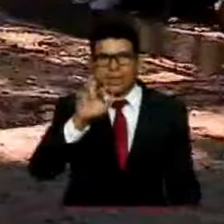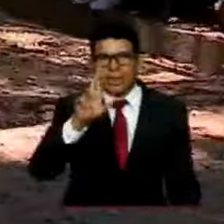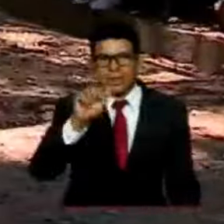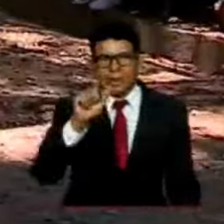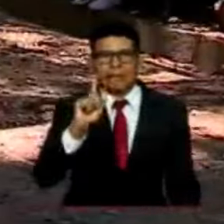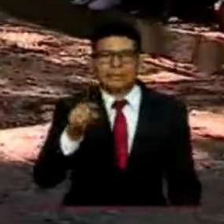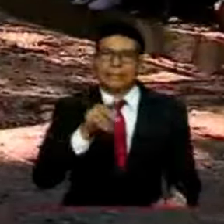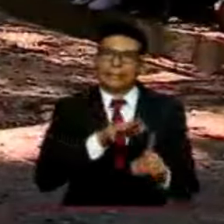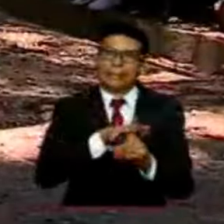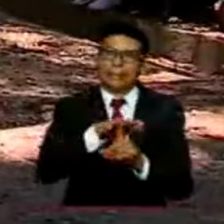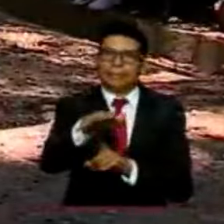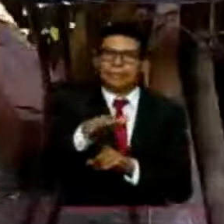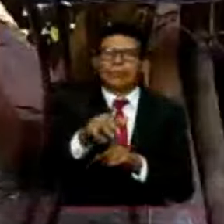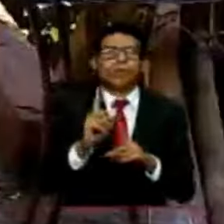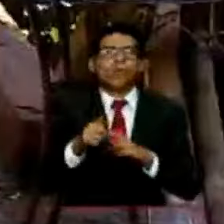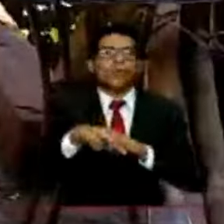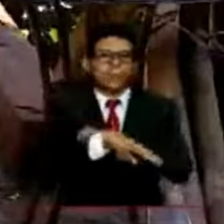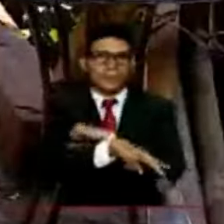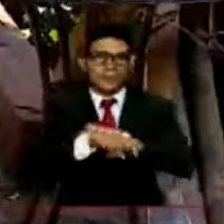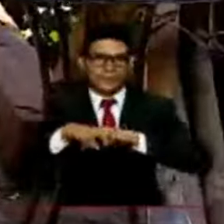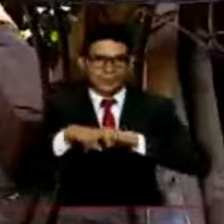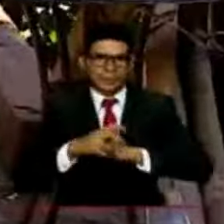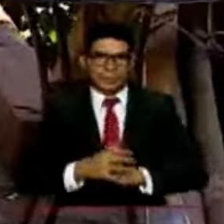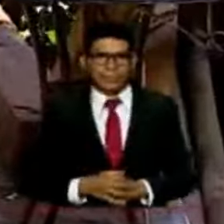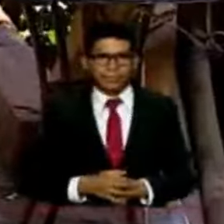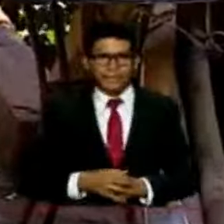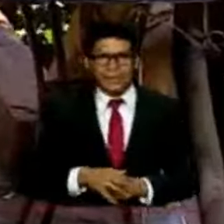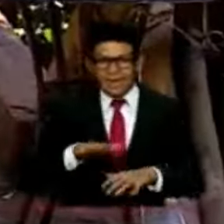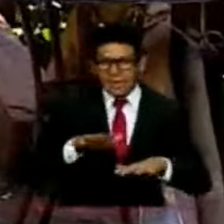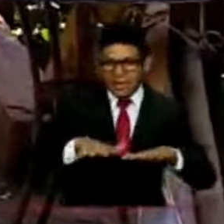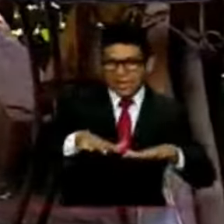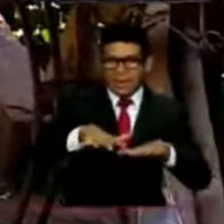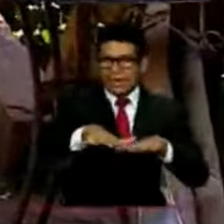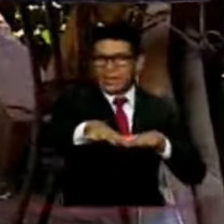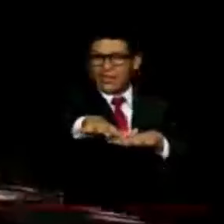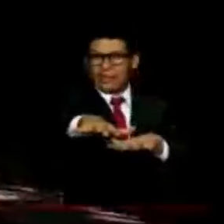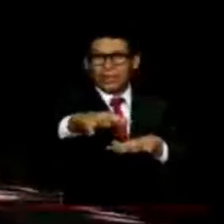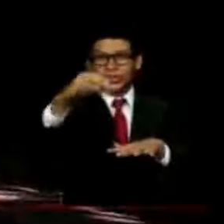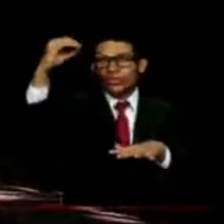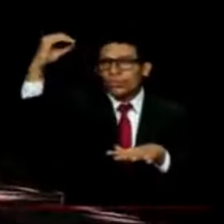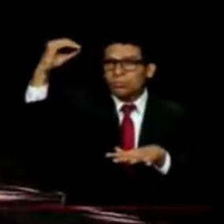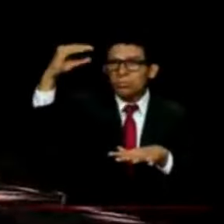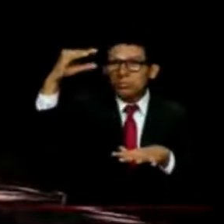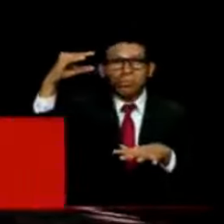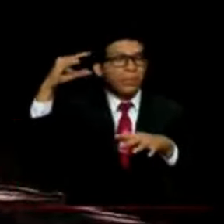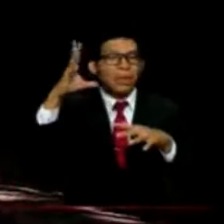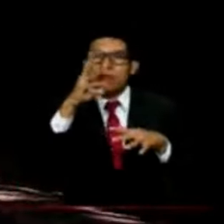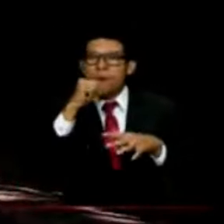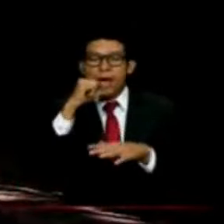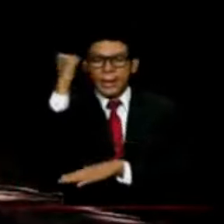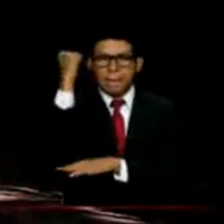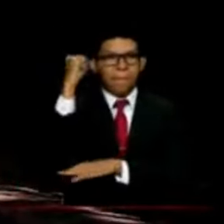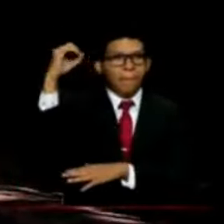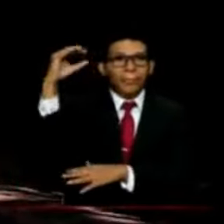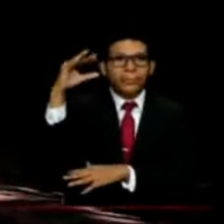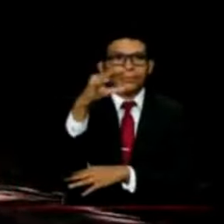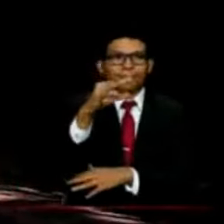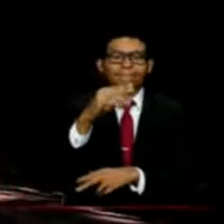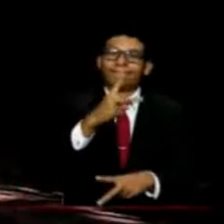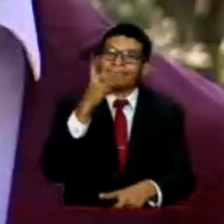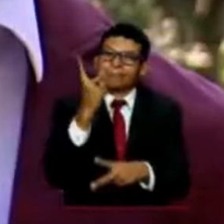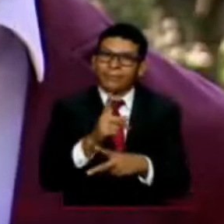estarían viendo afectados por la delincuencia el estado de la vía y la poca iluminación conllevan a que la comunidad quede mer de los